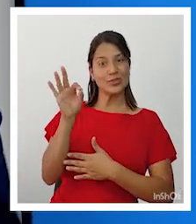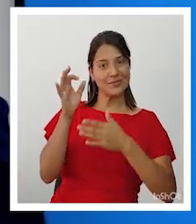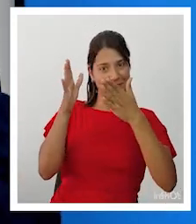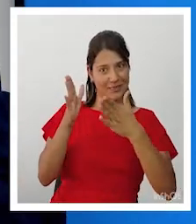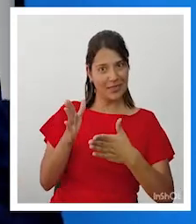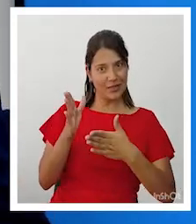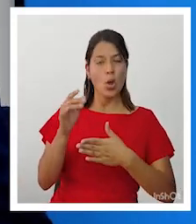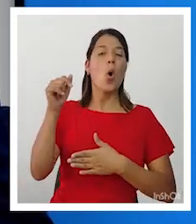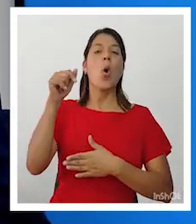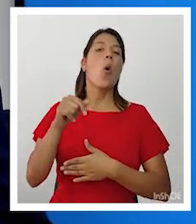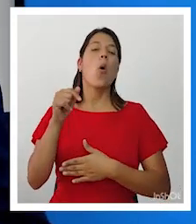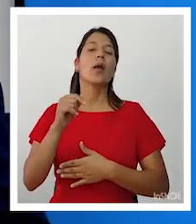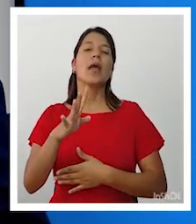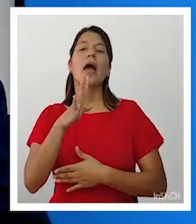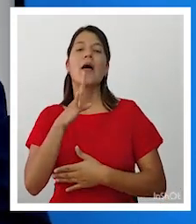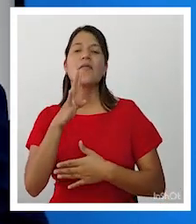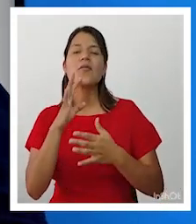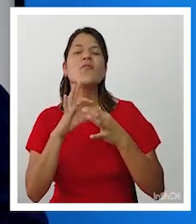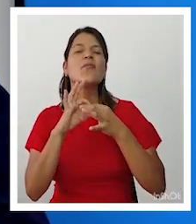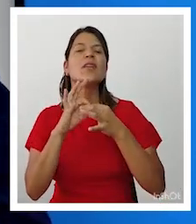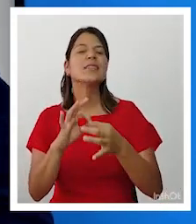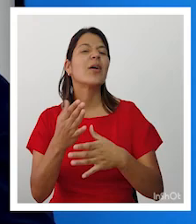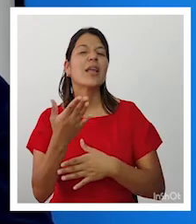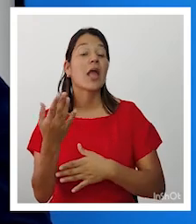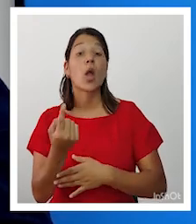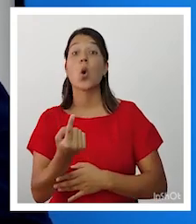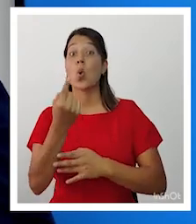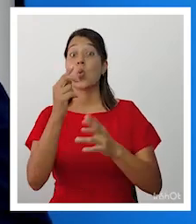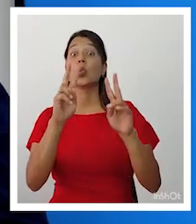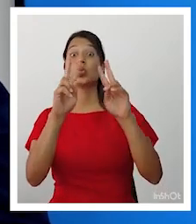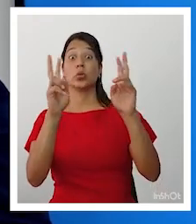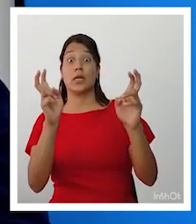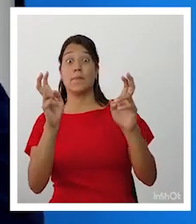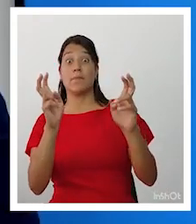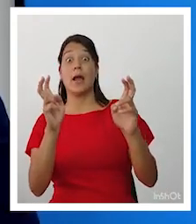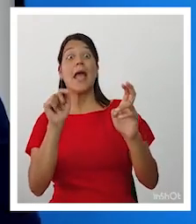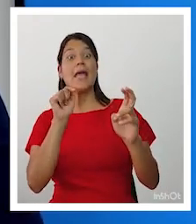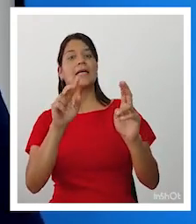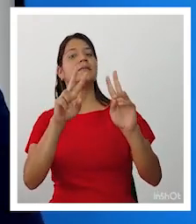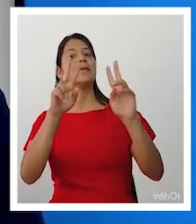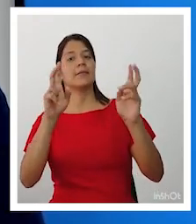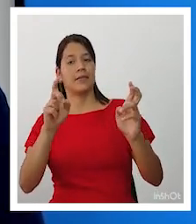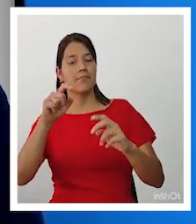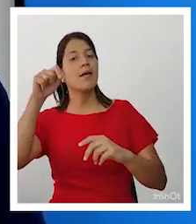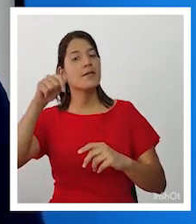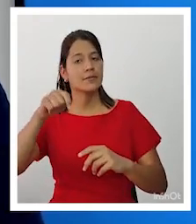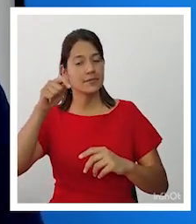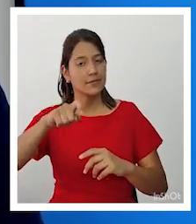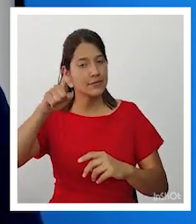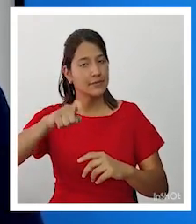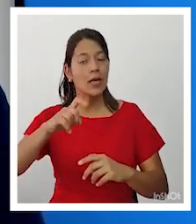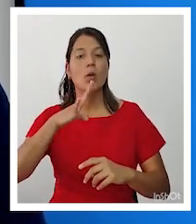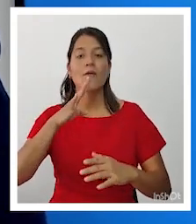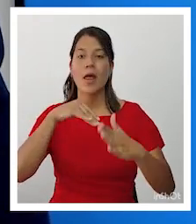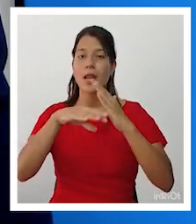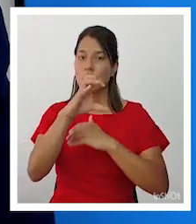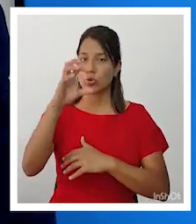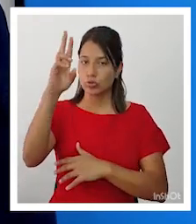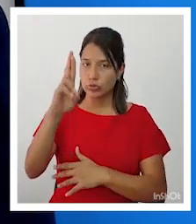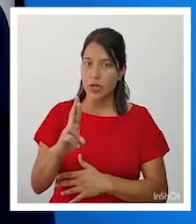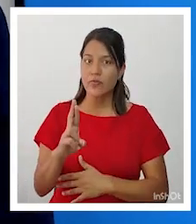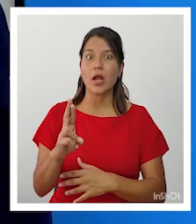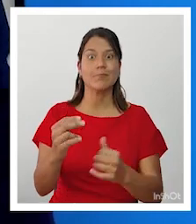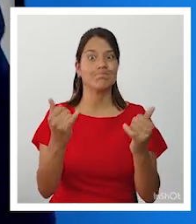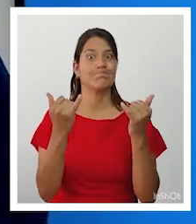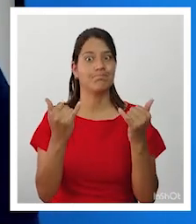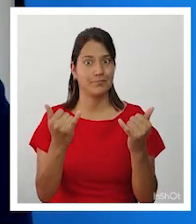vamos a conversar acerca de un tema que este país necesita hablar de forma